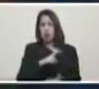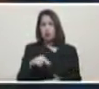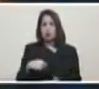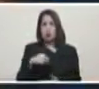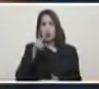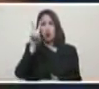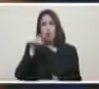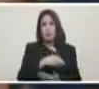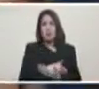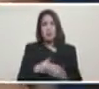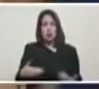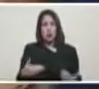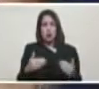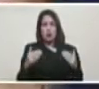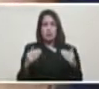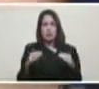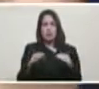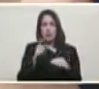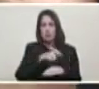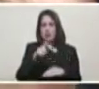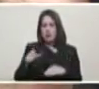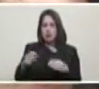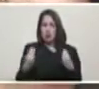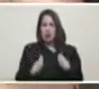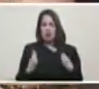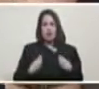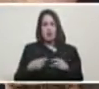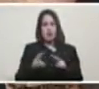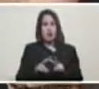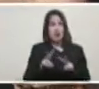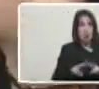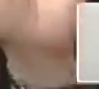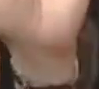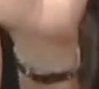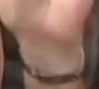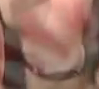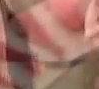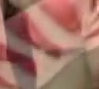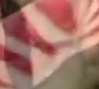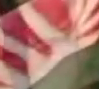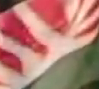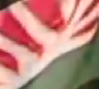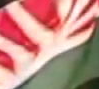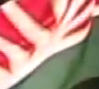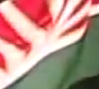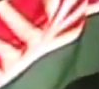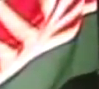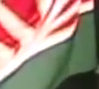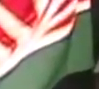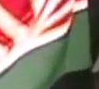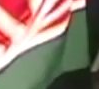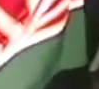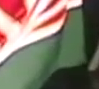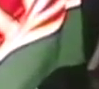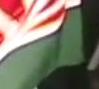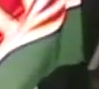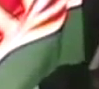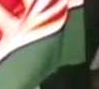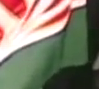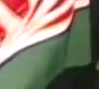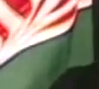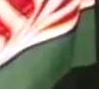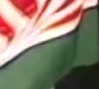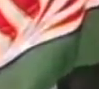millones de viviendo venezolanos juran ustedes compatriotas servir Y ser leales a nuestro